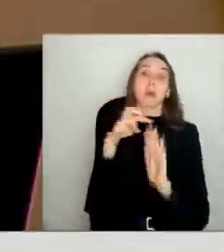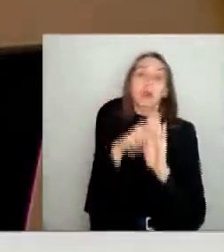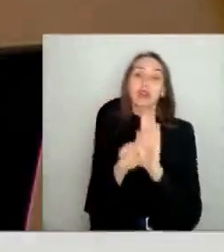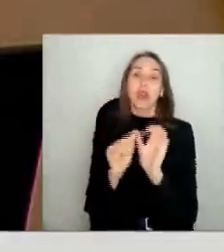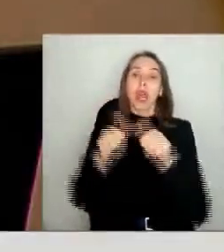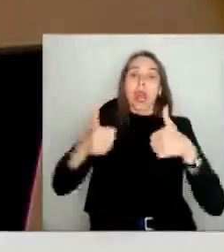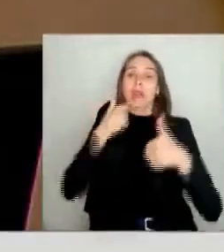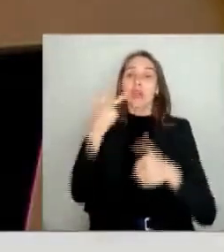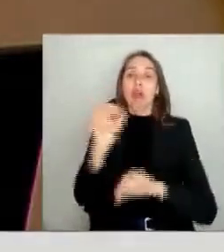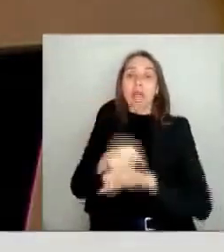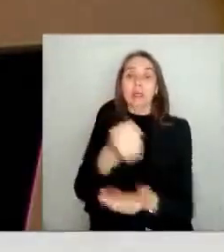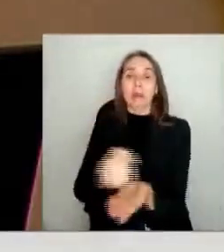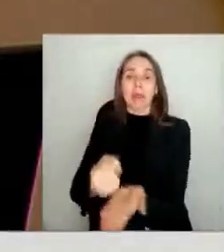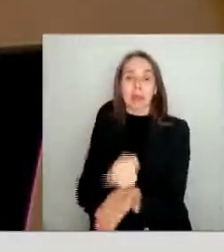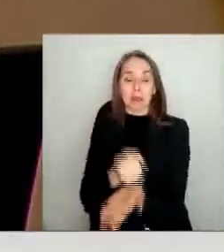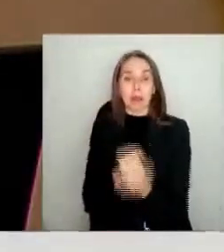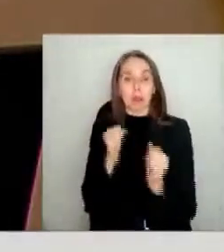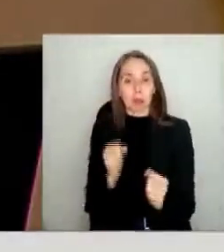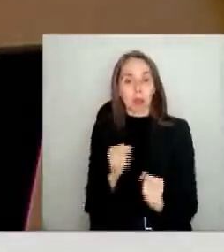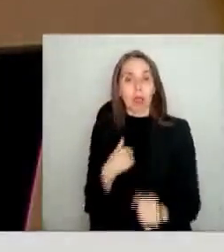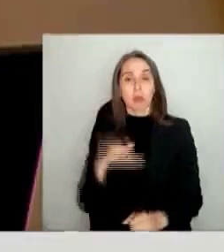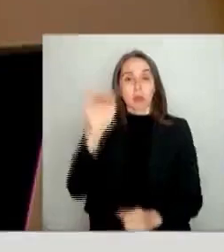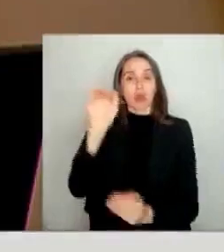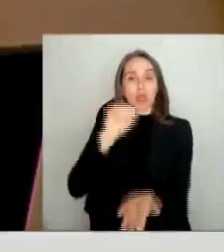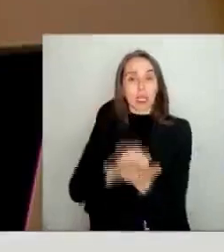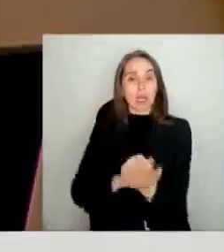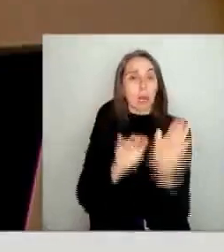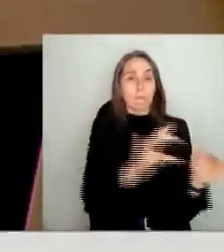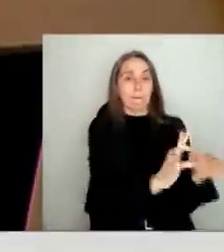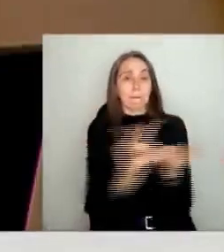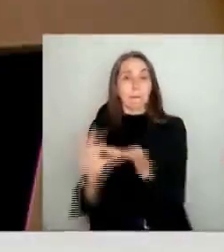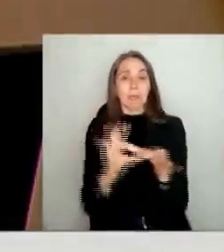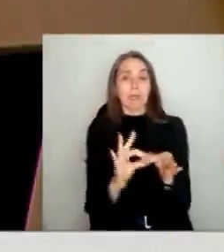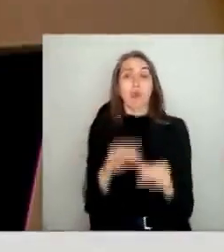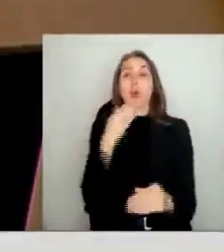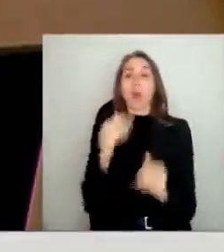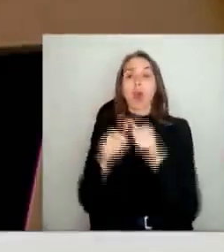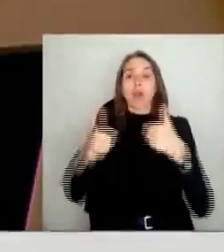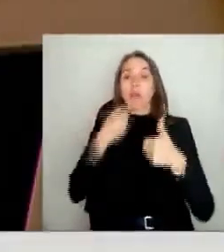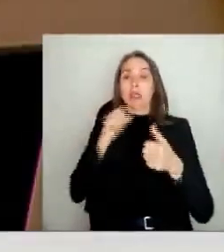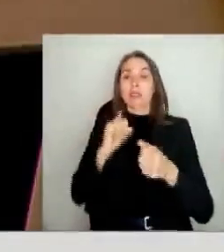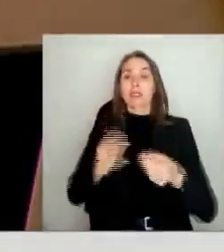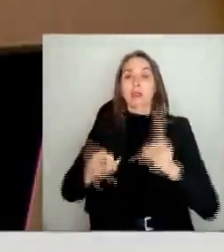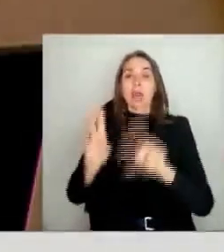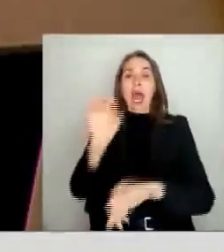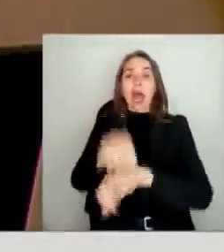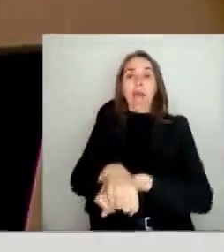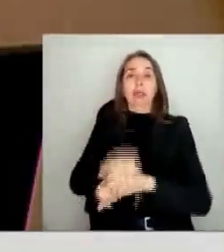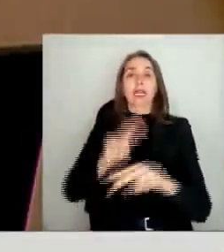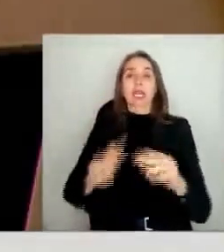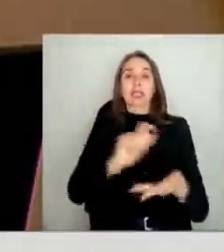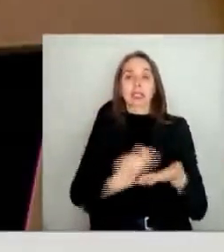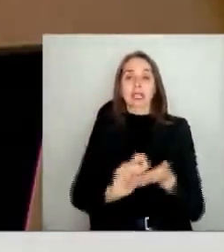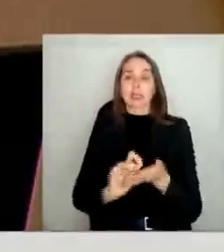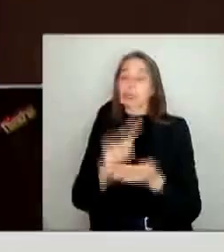si podemos recurrir Bajo la misma lógica contra una declaración de admisibilidad que haga la secretaria Muchísimas gracias